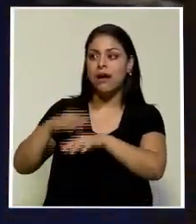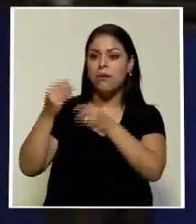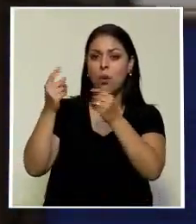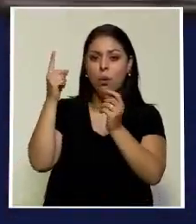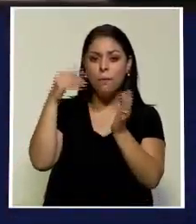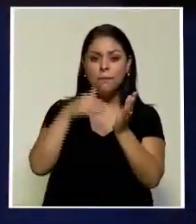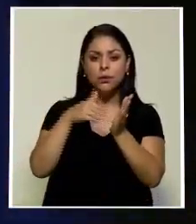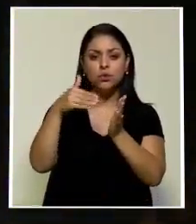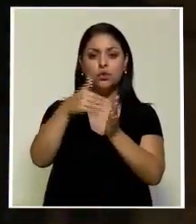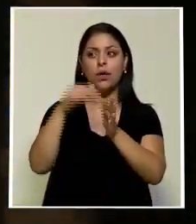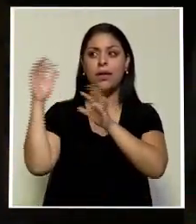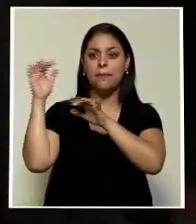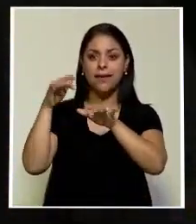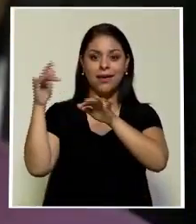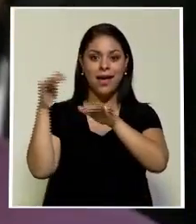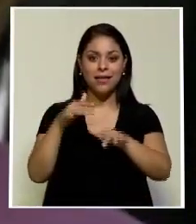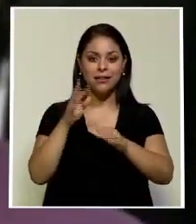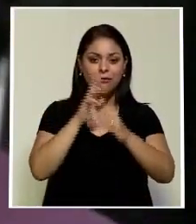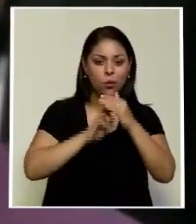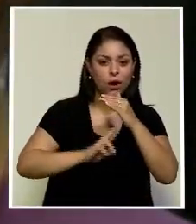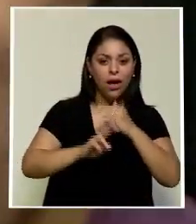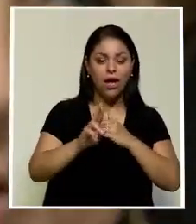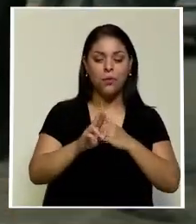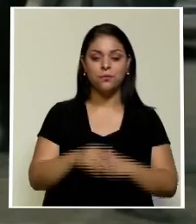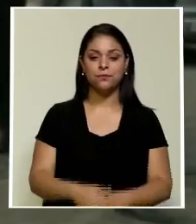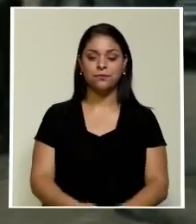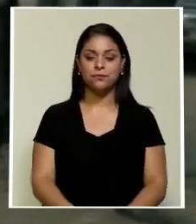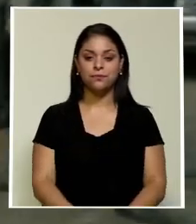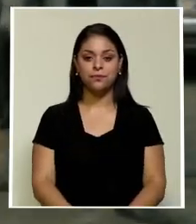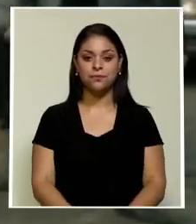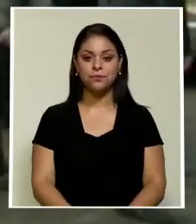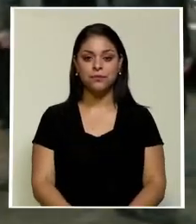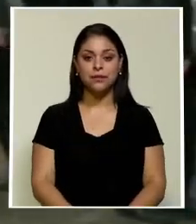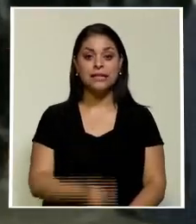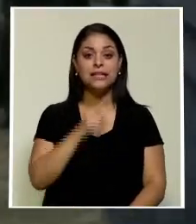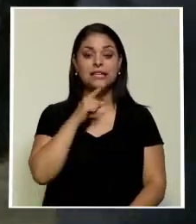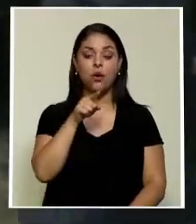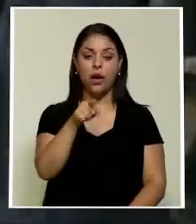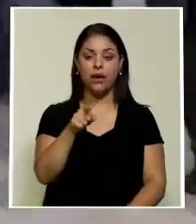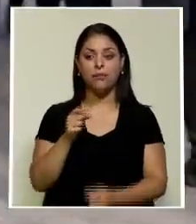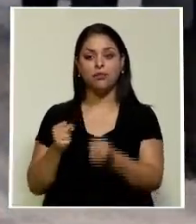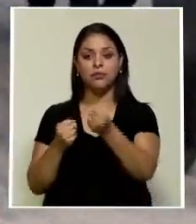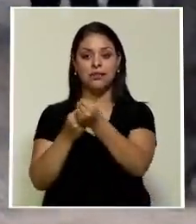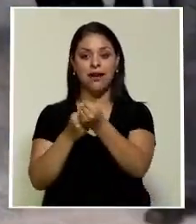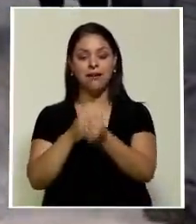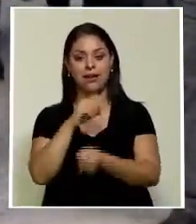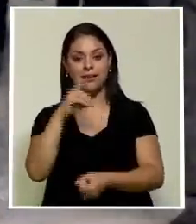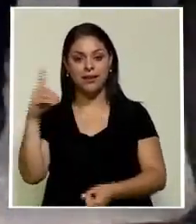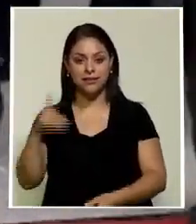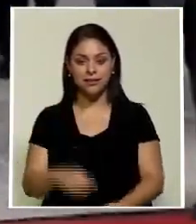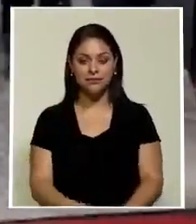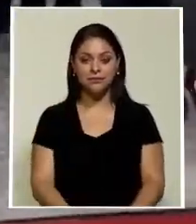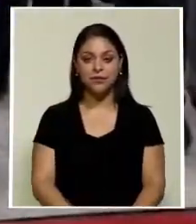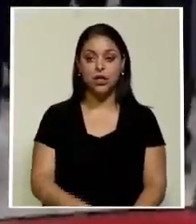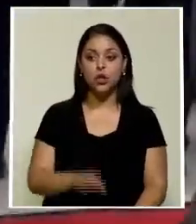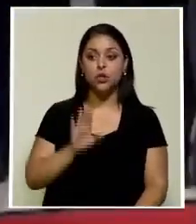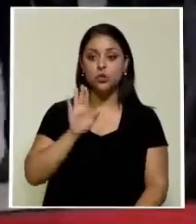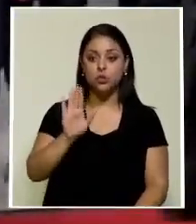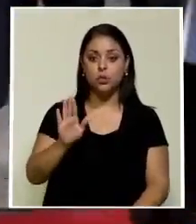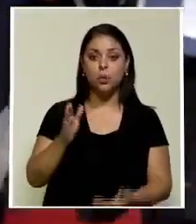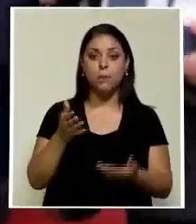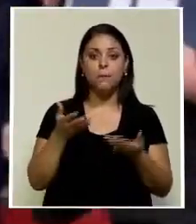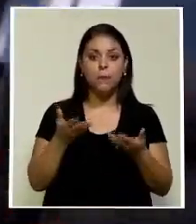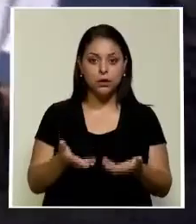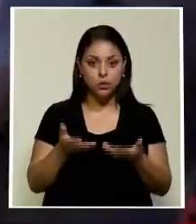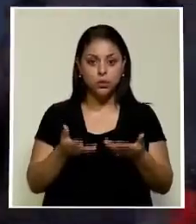inmigrantes y refugiados. Sus críticos dicen que con ello dio combustible a la extrema derecha. Su peso también ha sido enorme